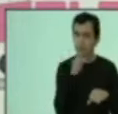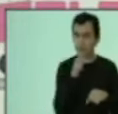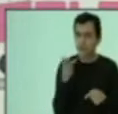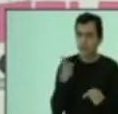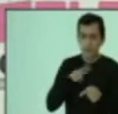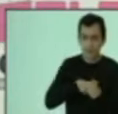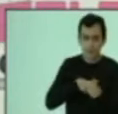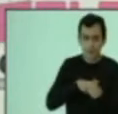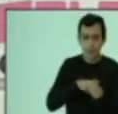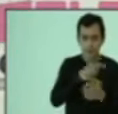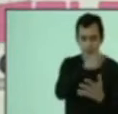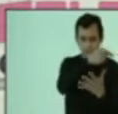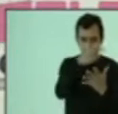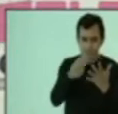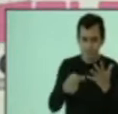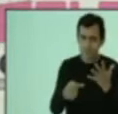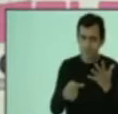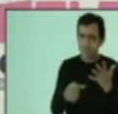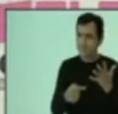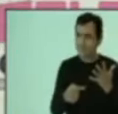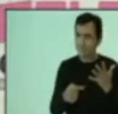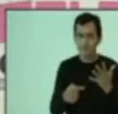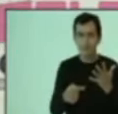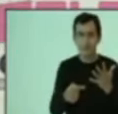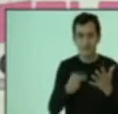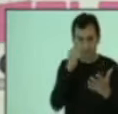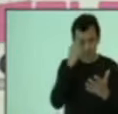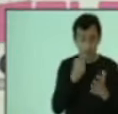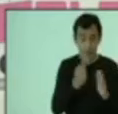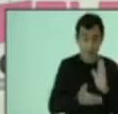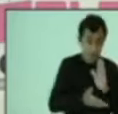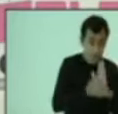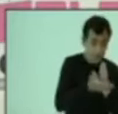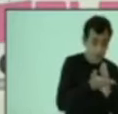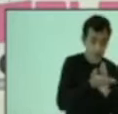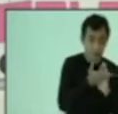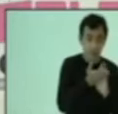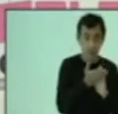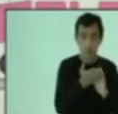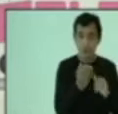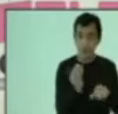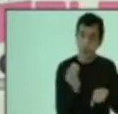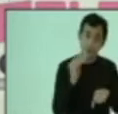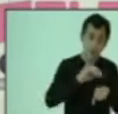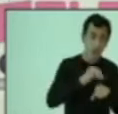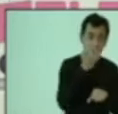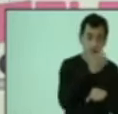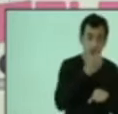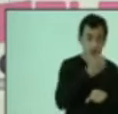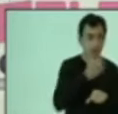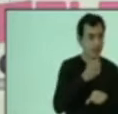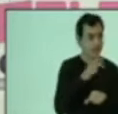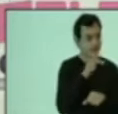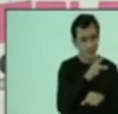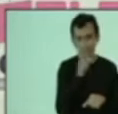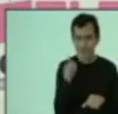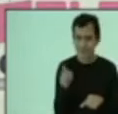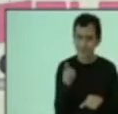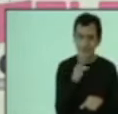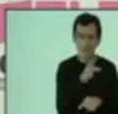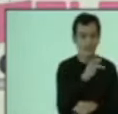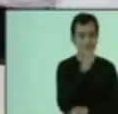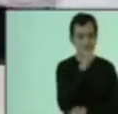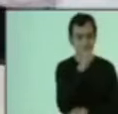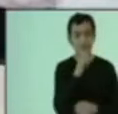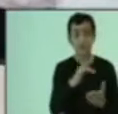hay lineamientos muy claros para la constitución y construcción y apertura de instituciones de educación superior en los municipios.